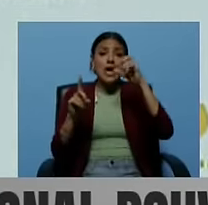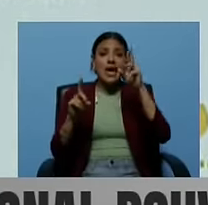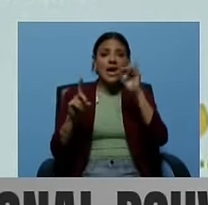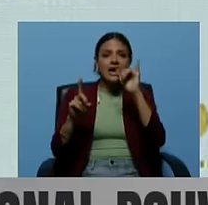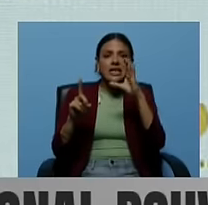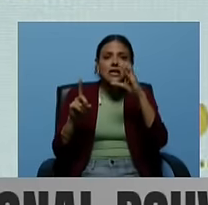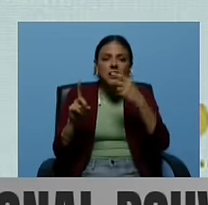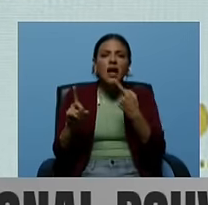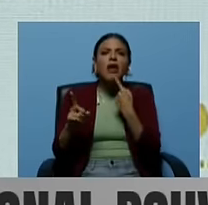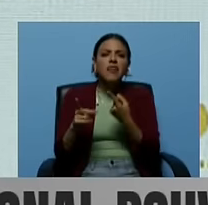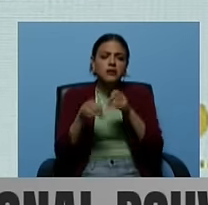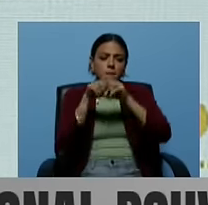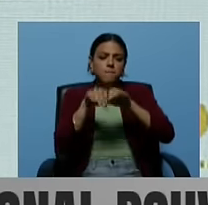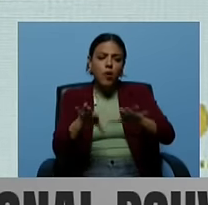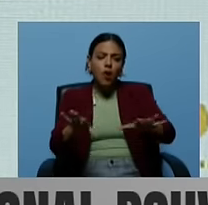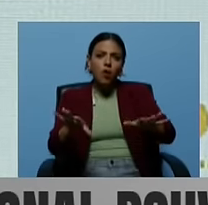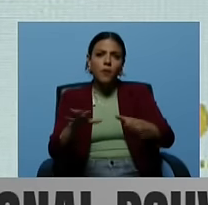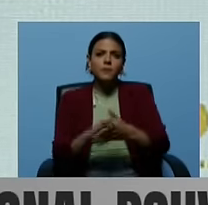a decir